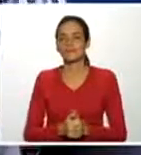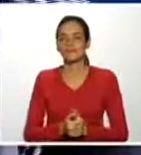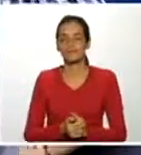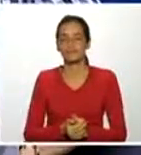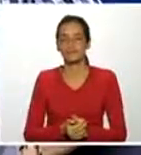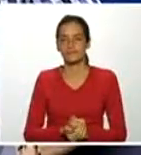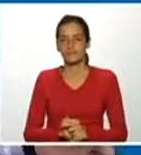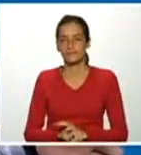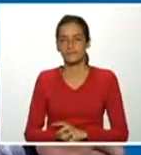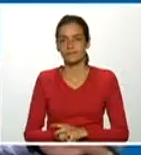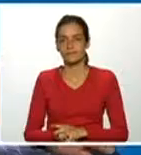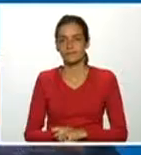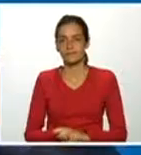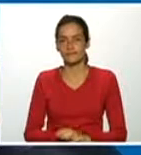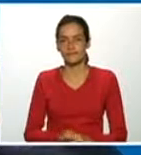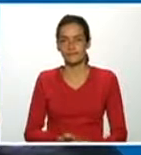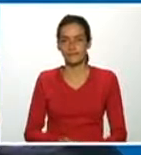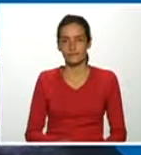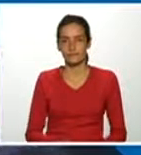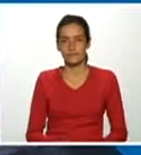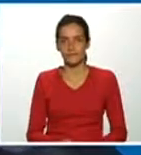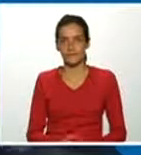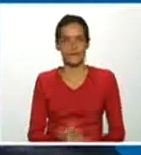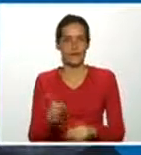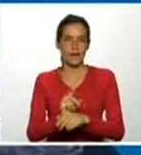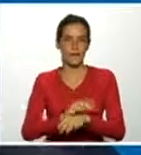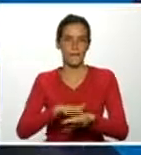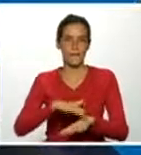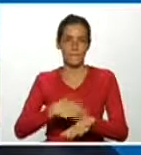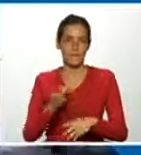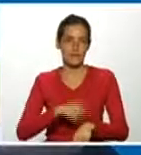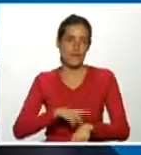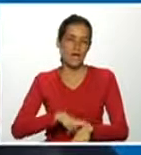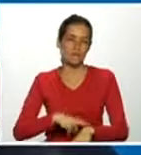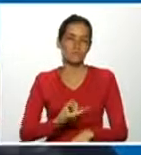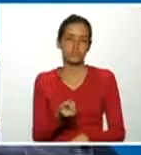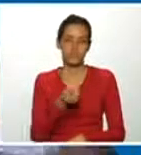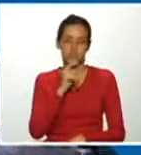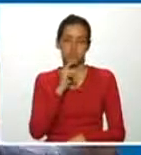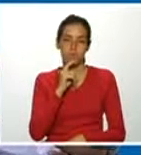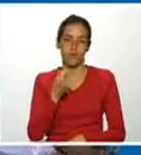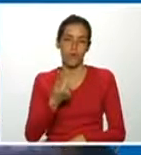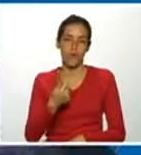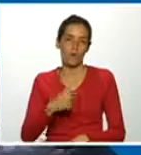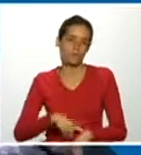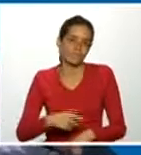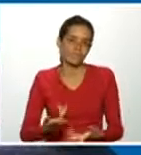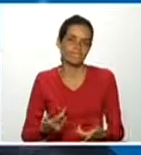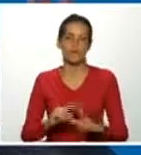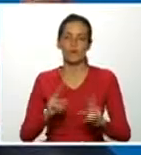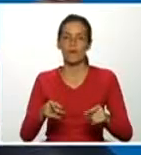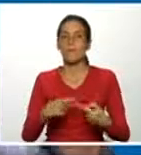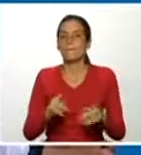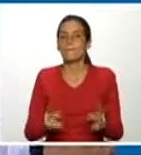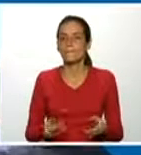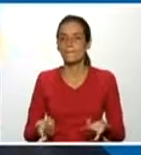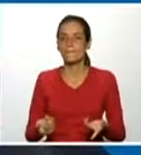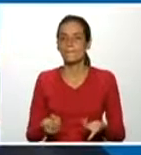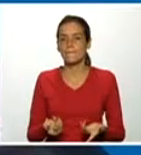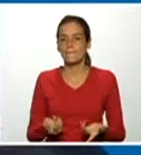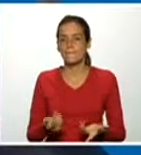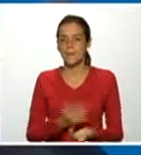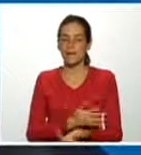de la patria. Ahora, y rápidamente, porque el tiempo pasa volando cuando uno se pone a hablar y hablar, pero quisiera